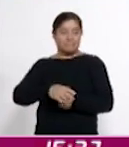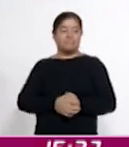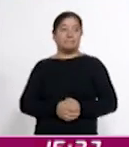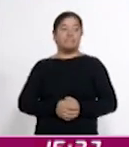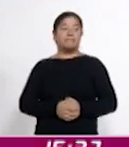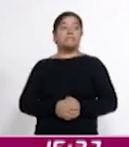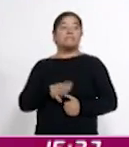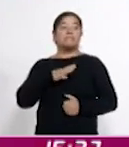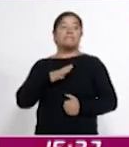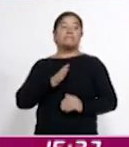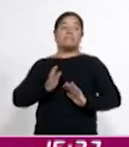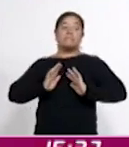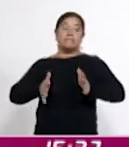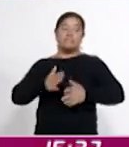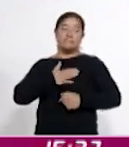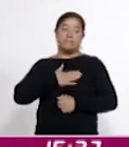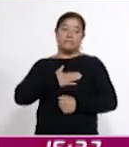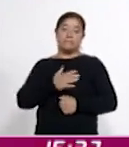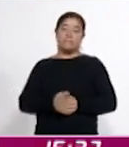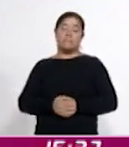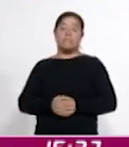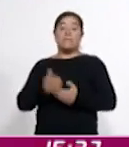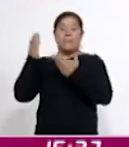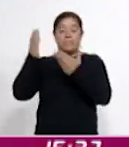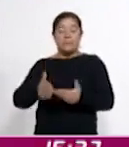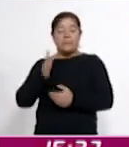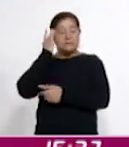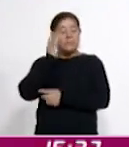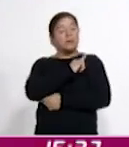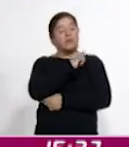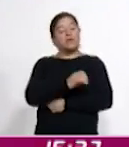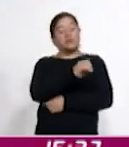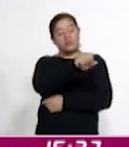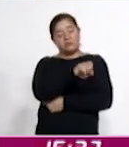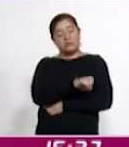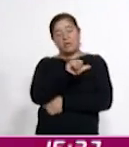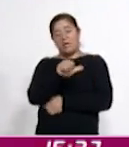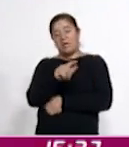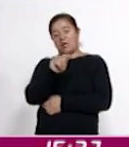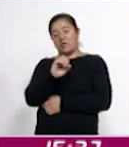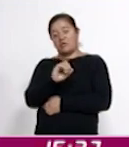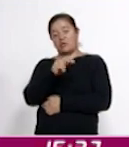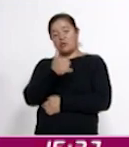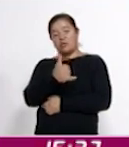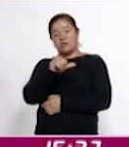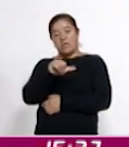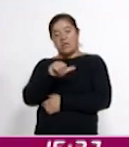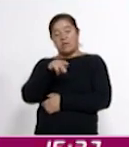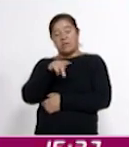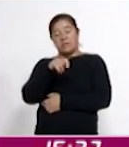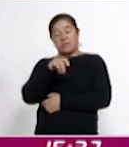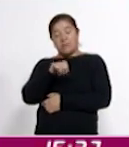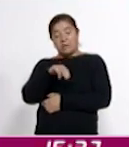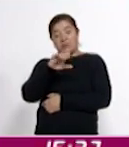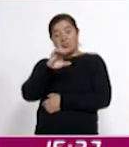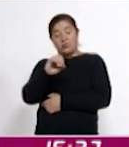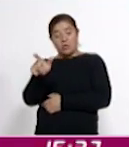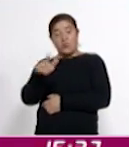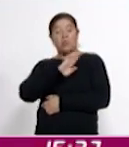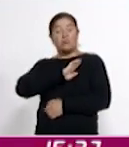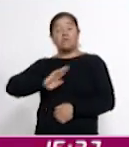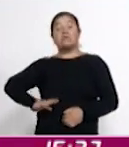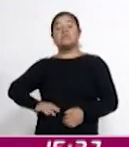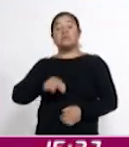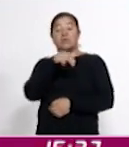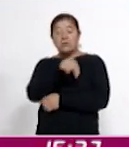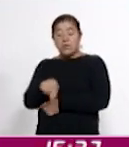Ya se encuentran con nosotros, nos visitan de San José Atoyatenco, del municipio de Nativitas, y nos vienen a platicar sobre la